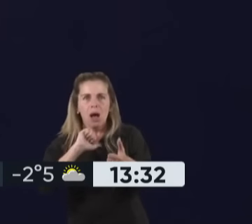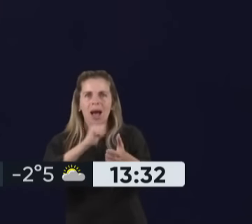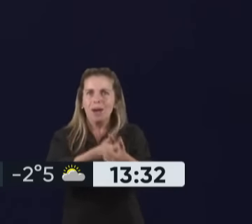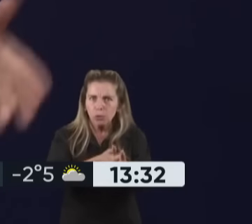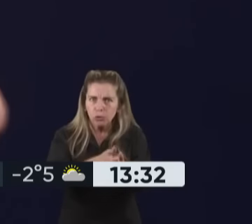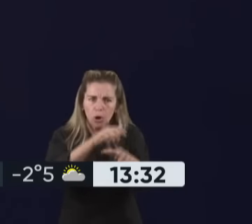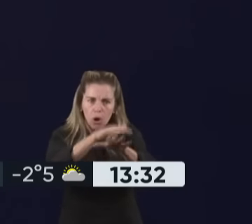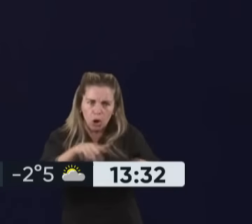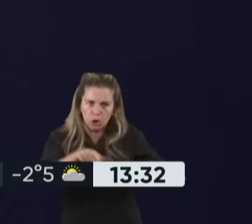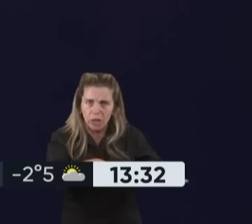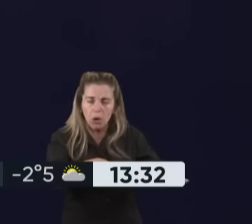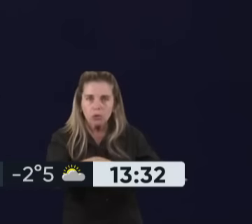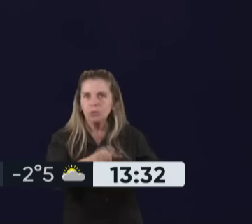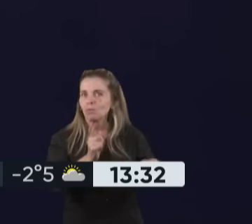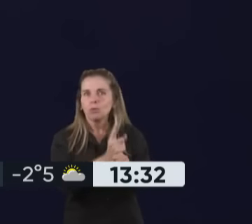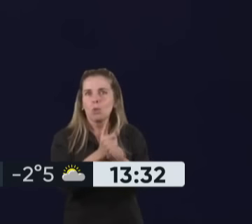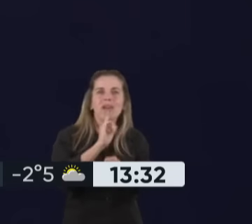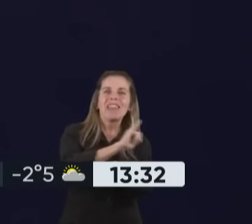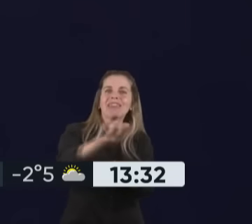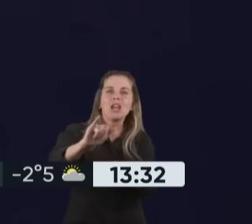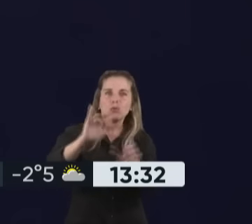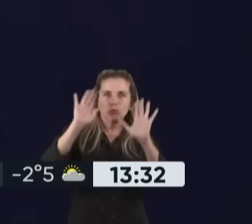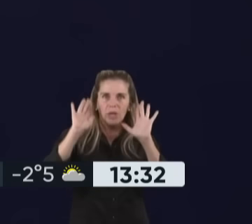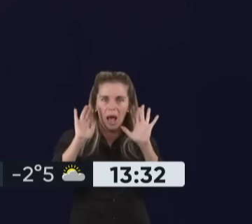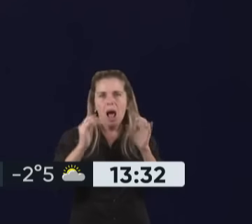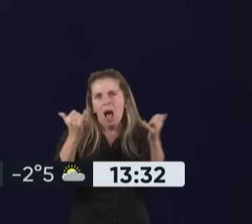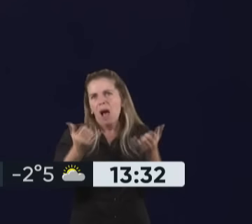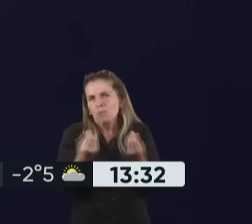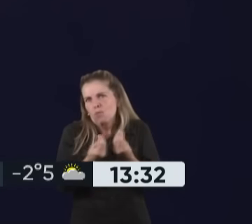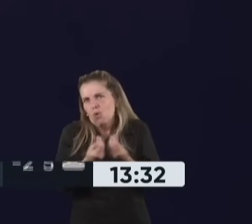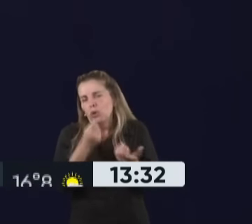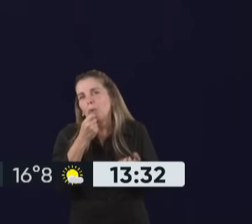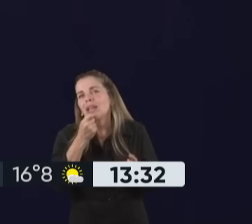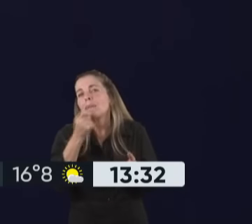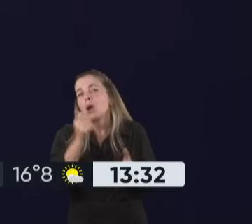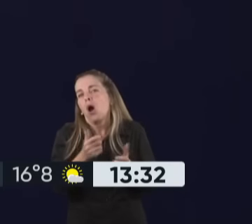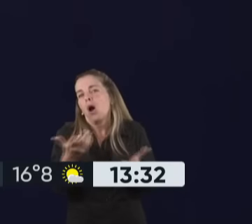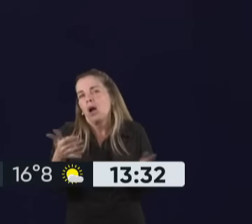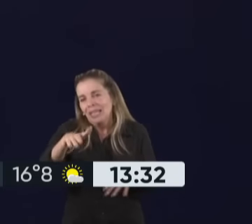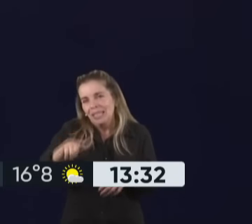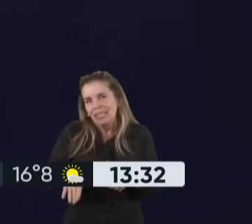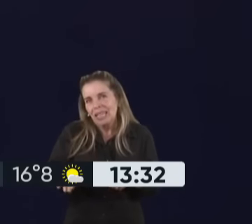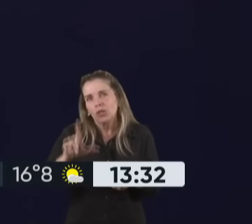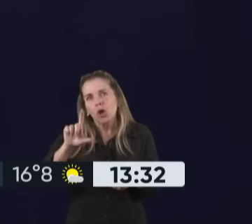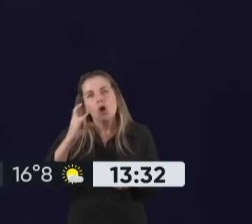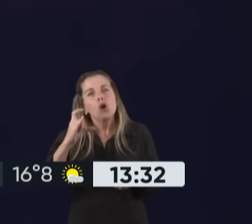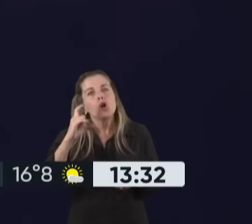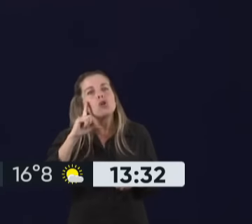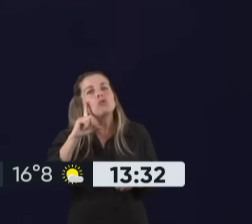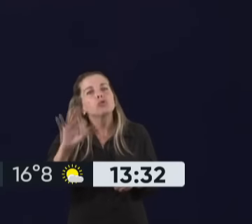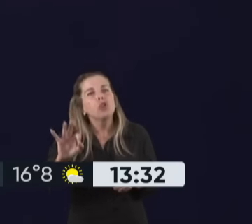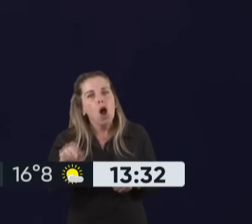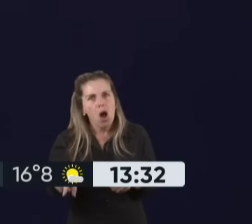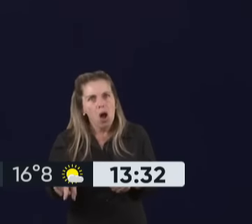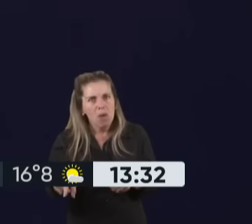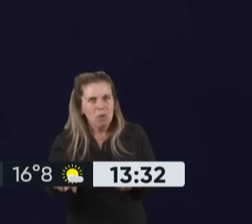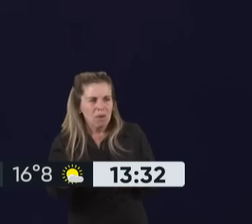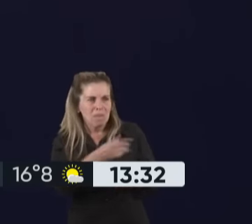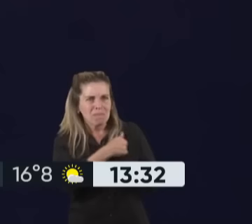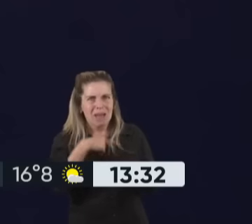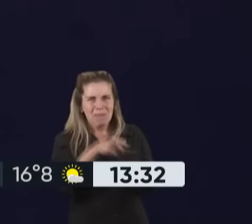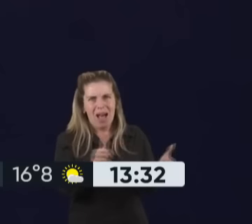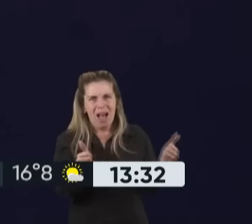cuando los torturan. Tenemos tantos casos como el caso Lucio. No pueden. ¿Por qué? Porque tienen enfrente a su mamá, a